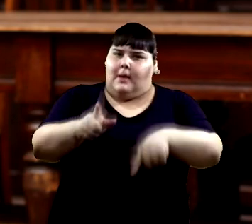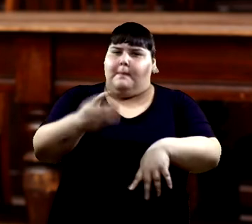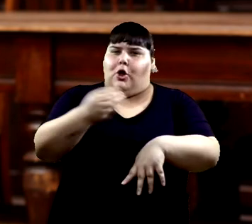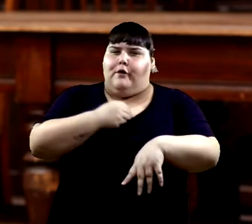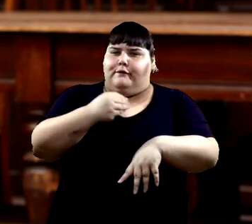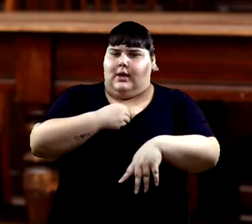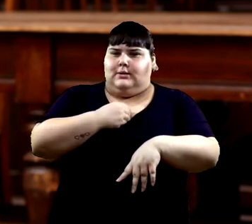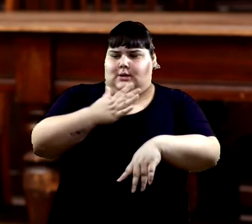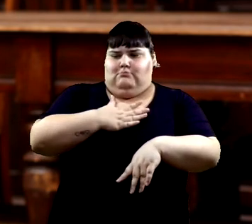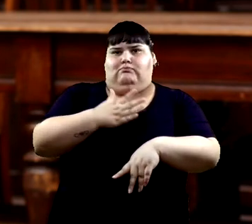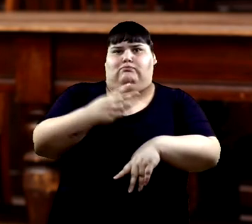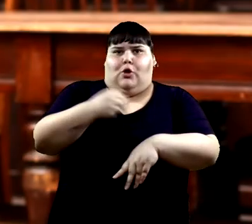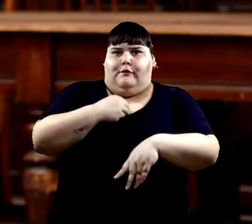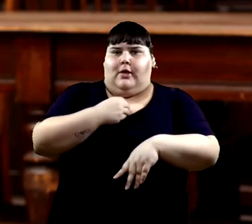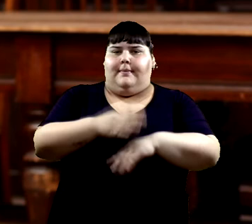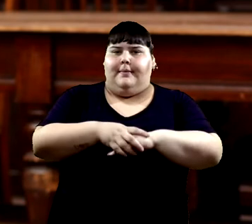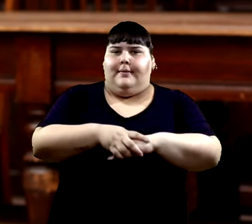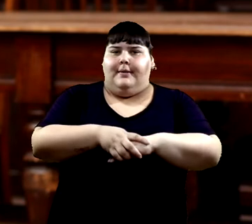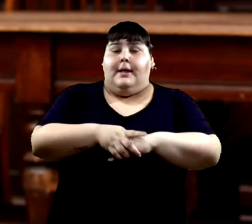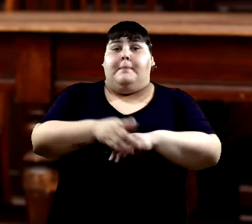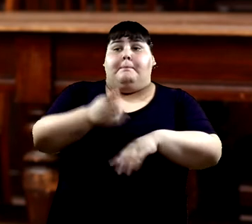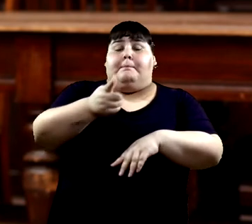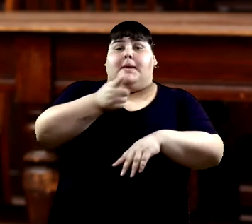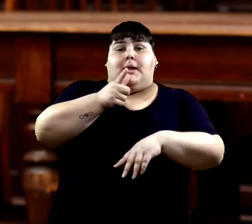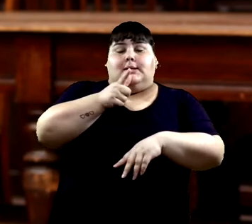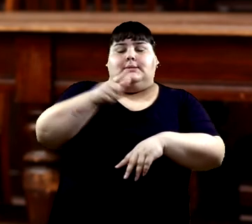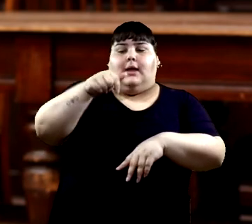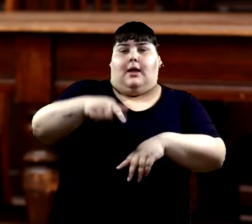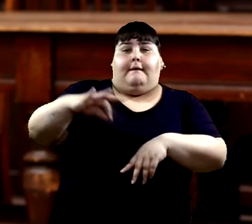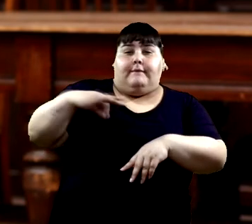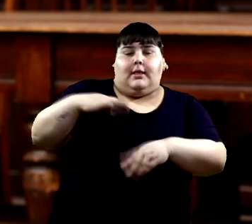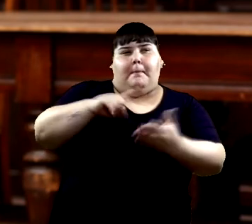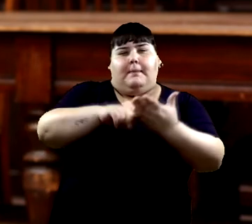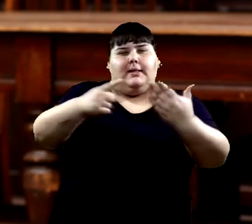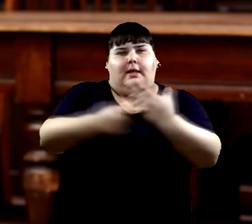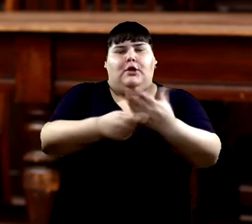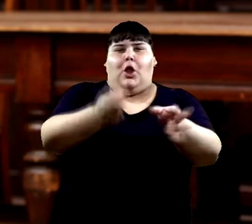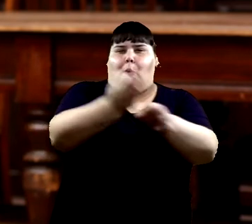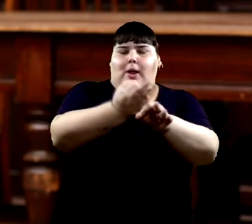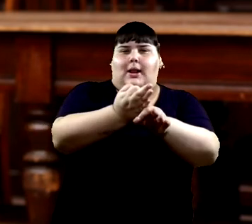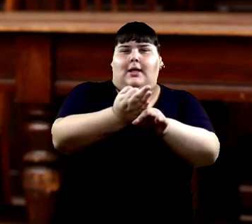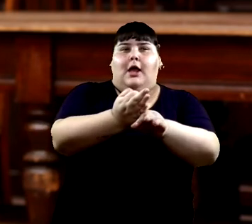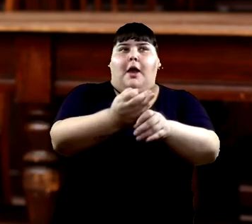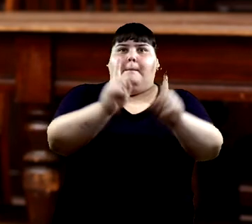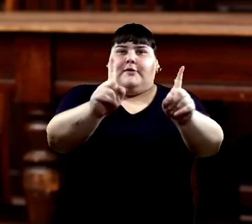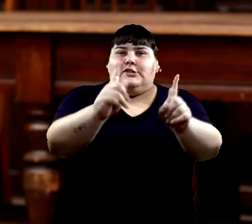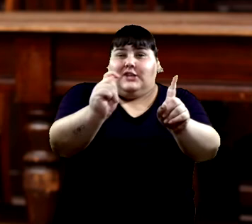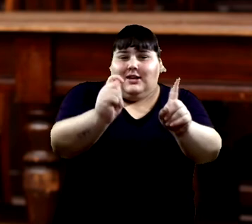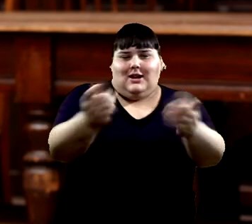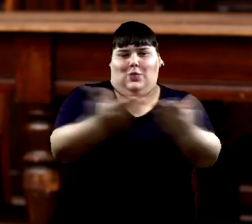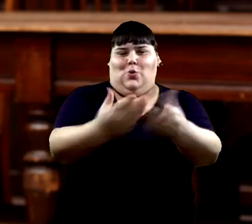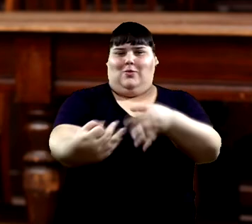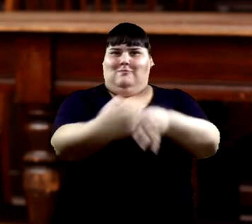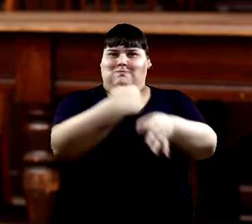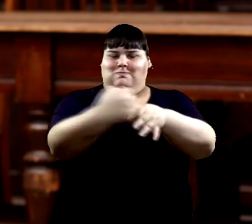y la confianza en uno mismo creo que en esta escuela de la vida los maestros fueron los alumnos y en la xxi fue así